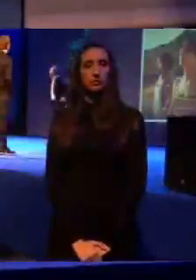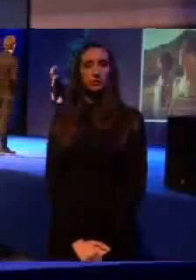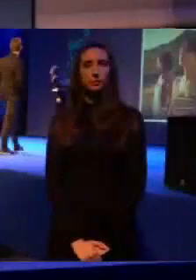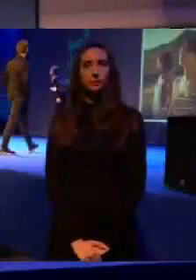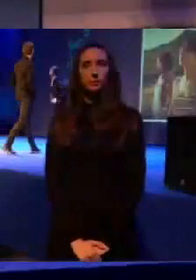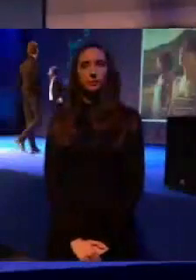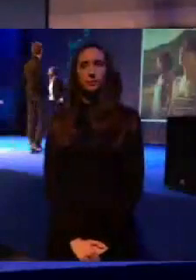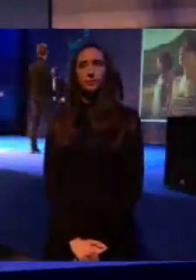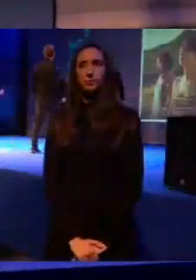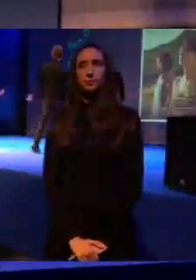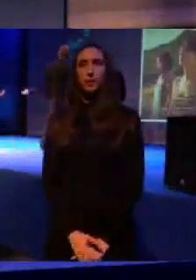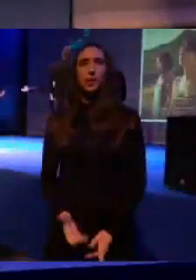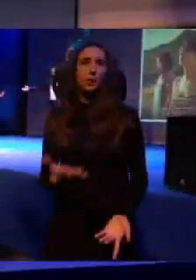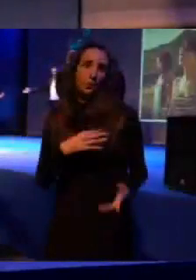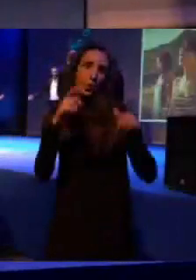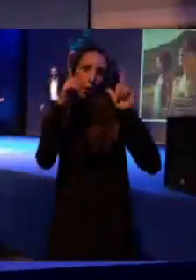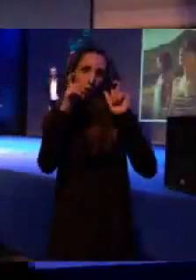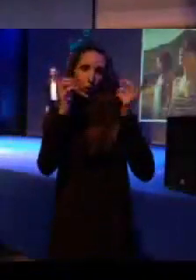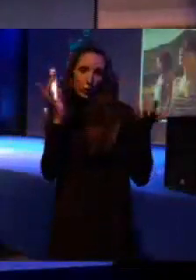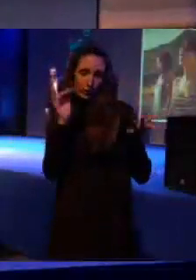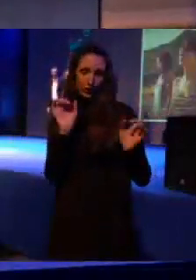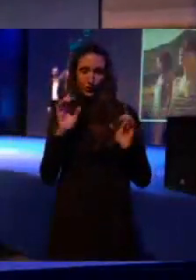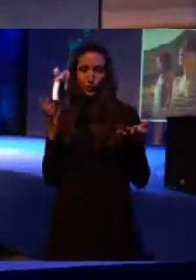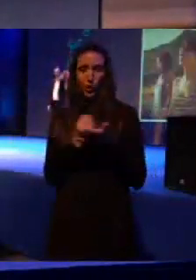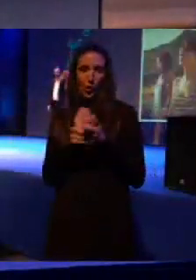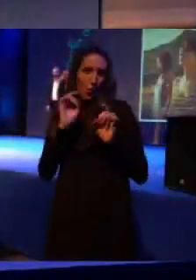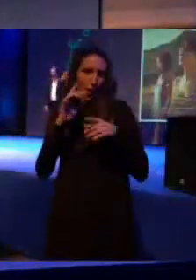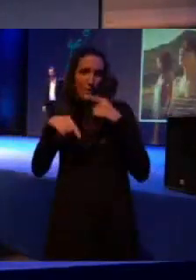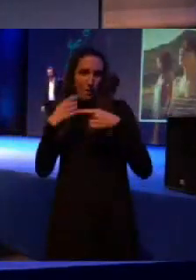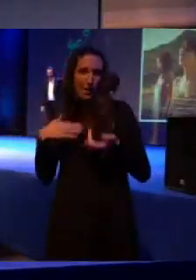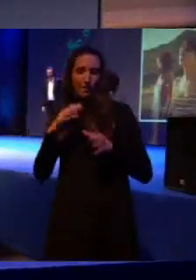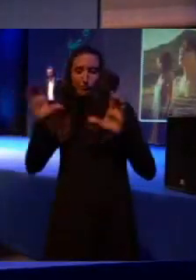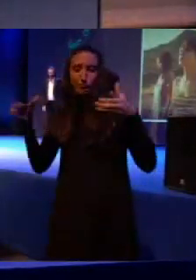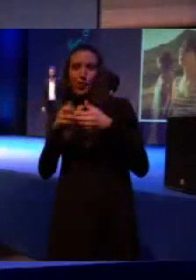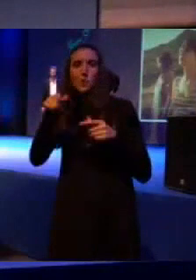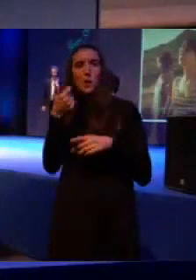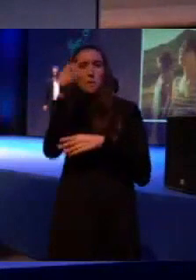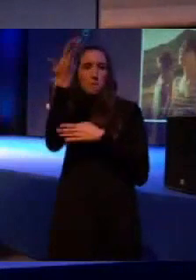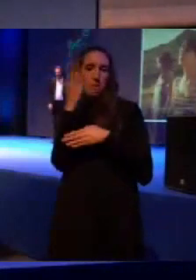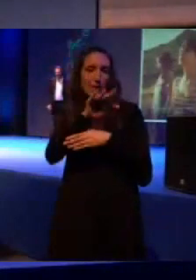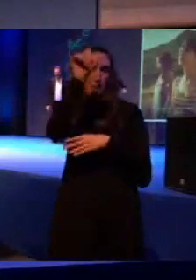Podéis hacer uso, bueno, la foto, si queréis, de familia y después presentar vuestra película.